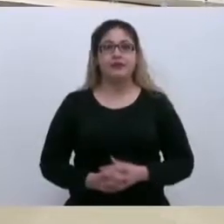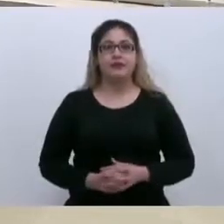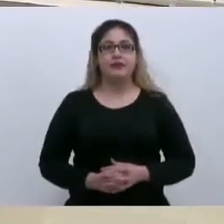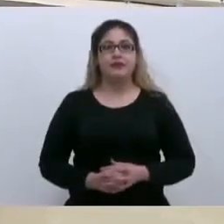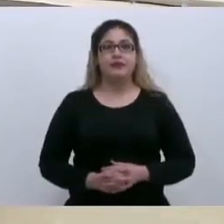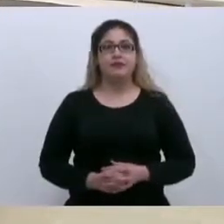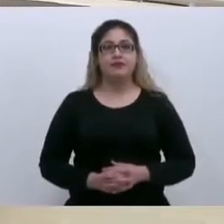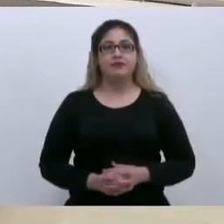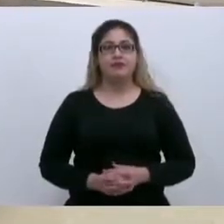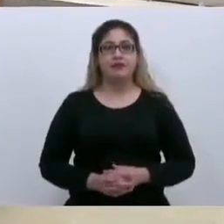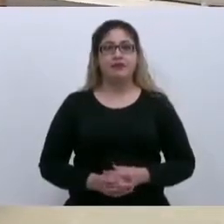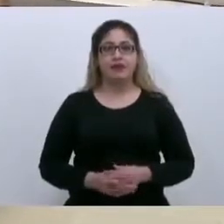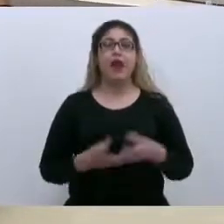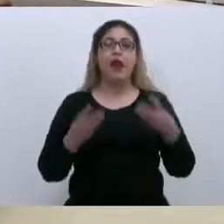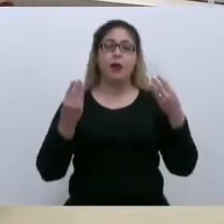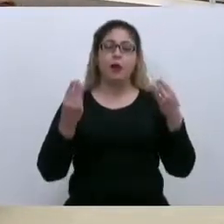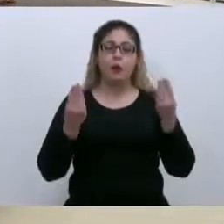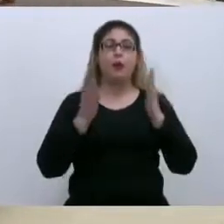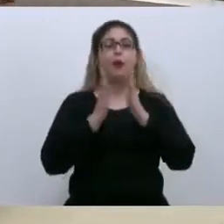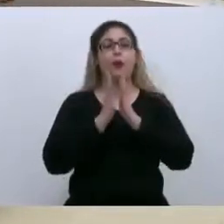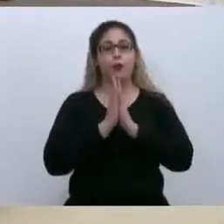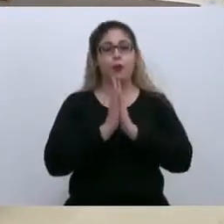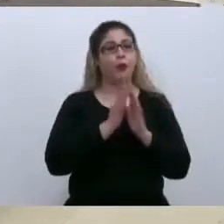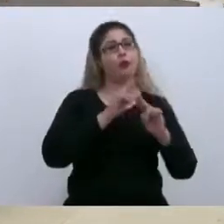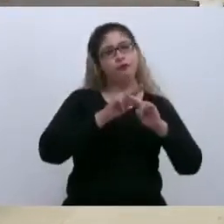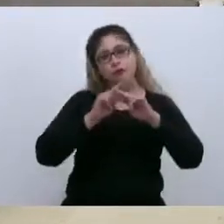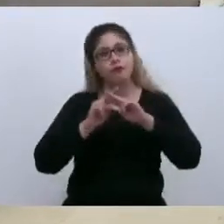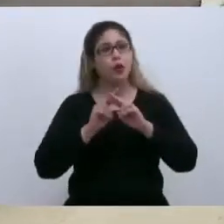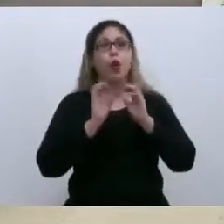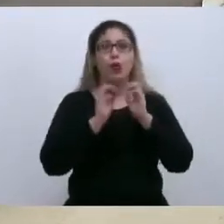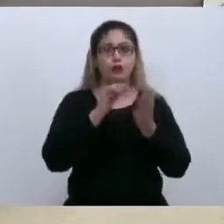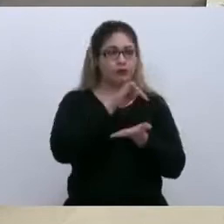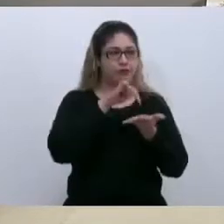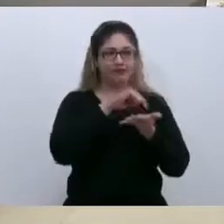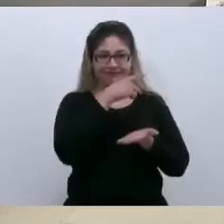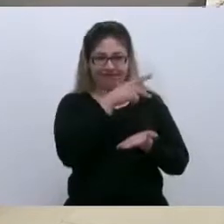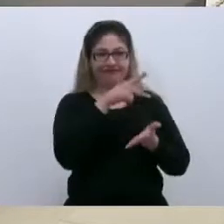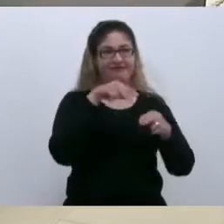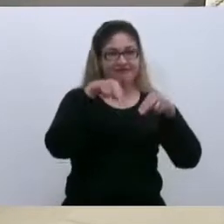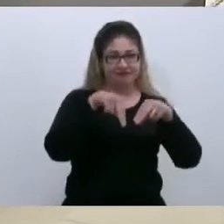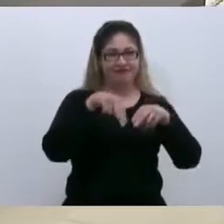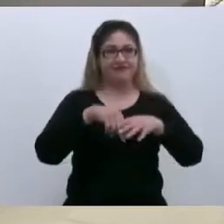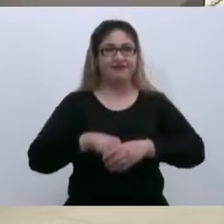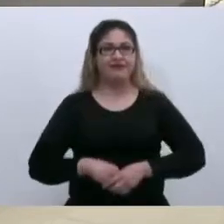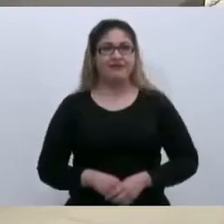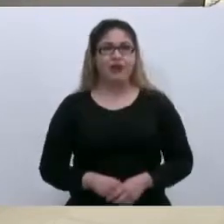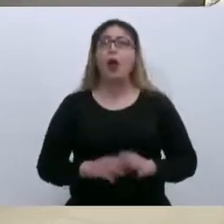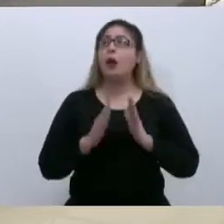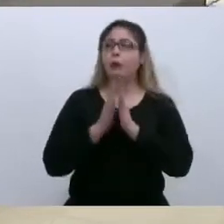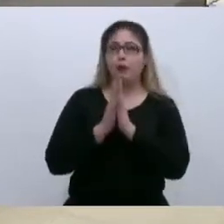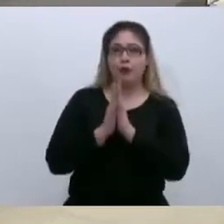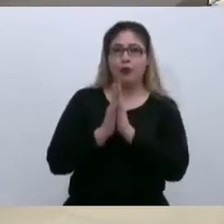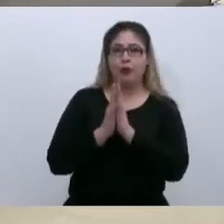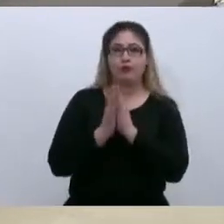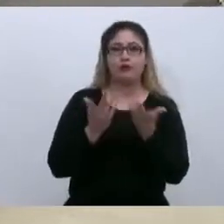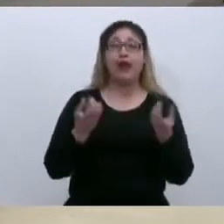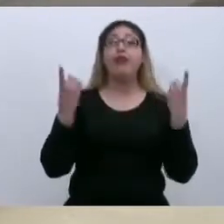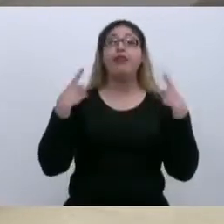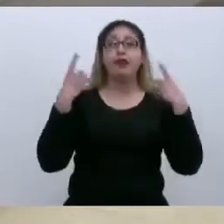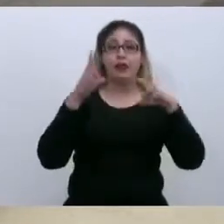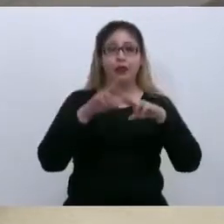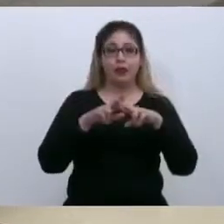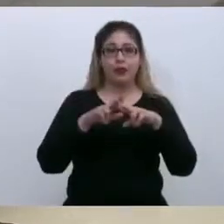Sean tan amables de ocupar sus lugares. Enseguida hace uso de la palabra el director general del Instituto Mexicano del Seguro